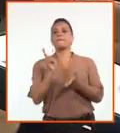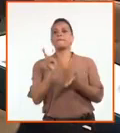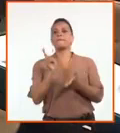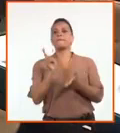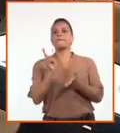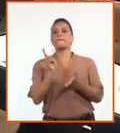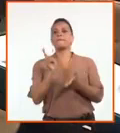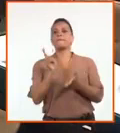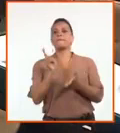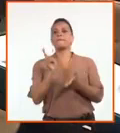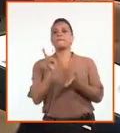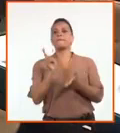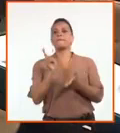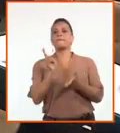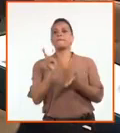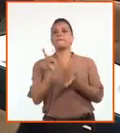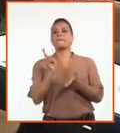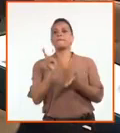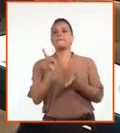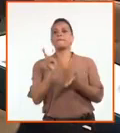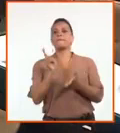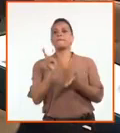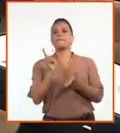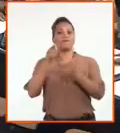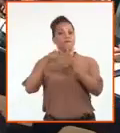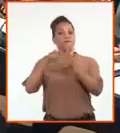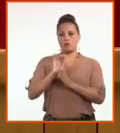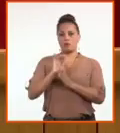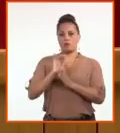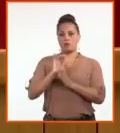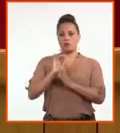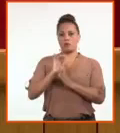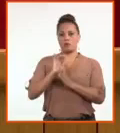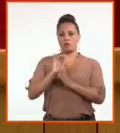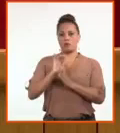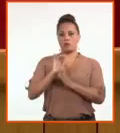así como a los miembros no permanentes del Secretariado Nacional de la FEU